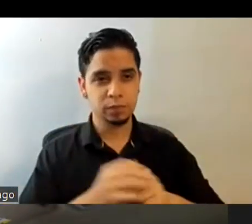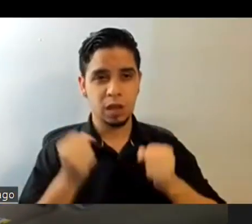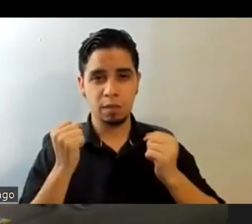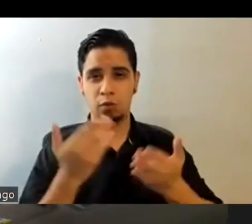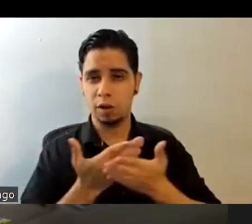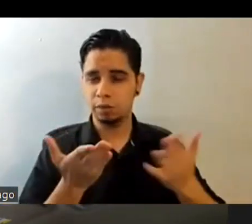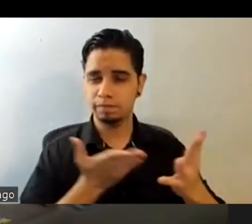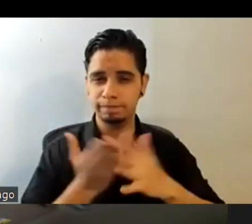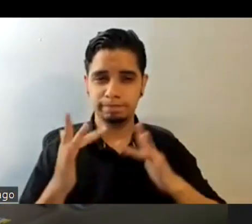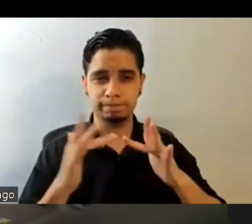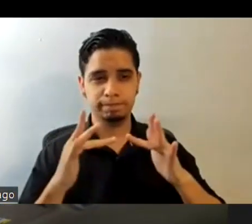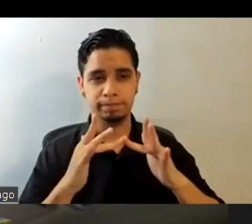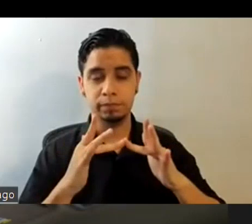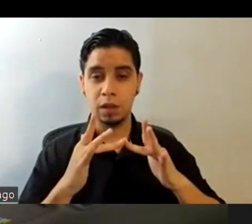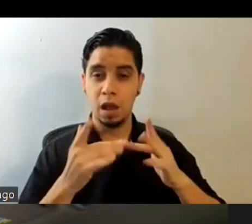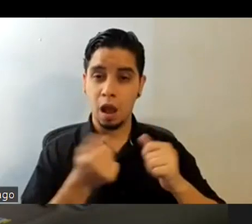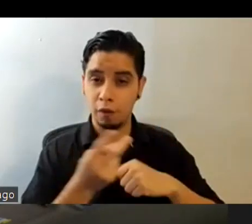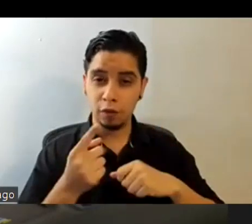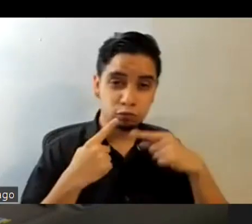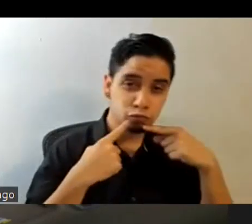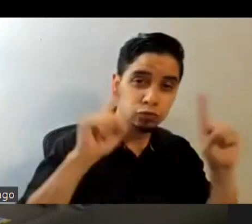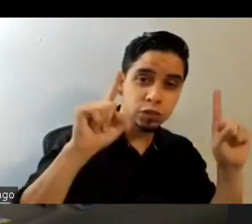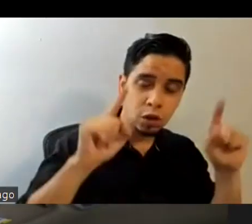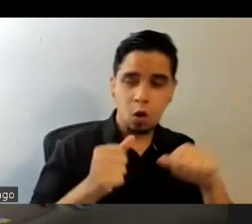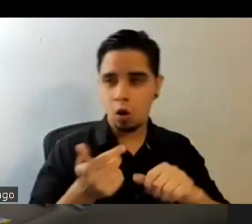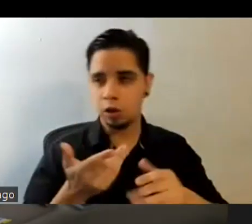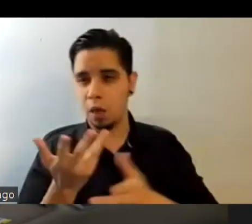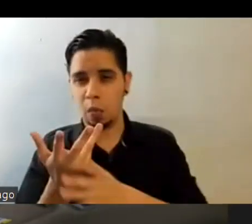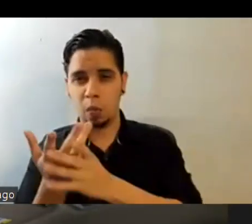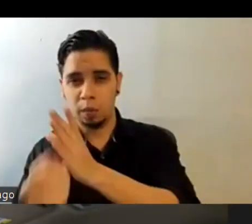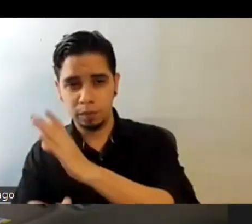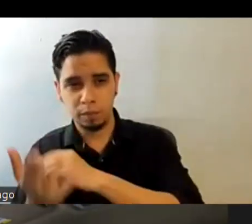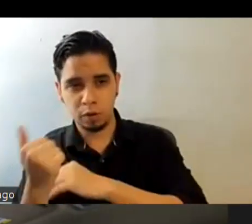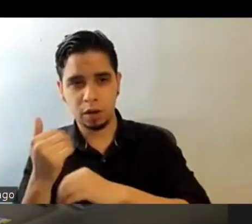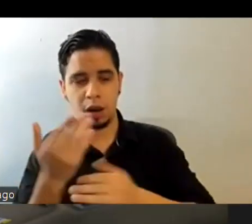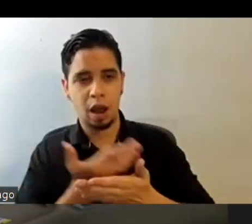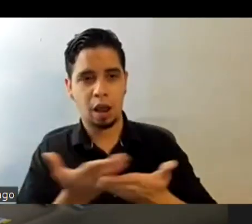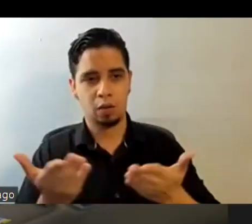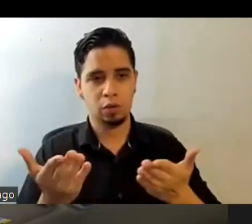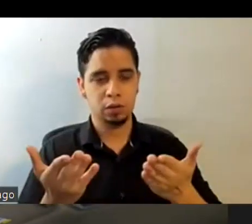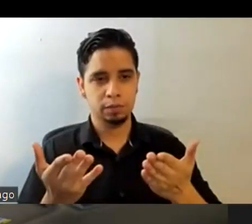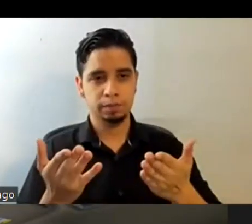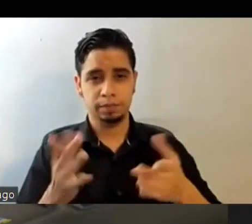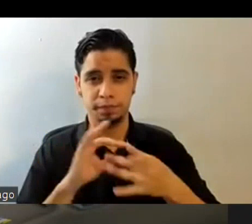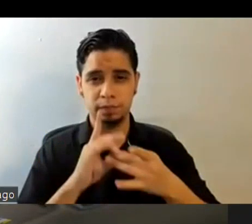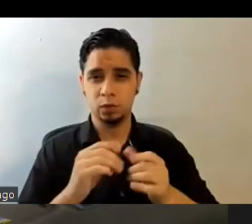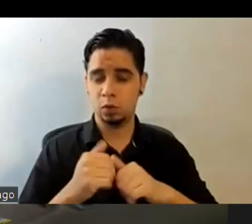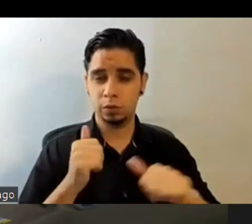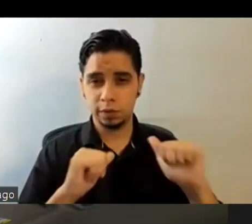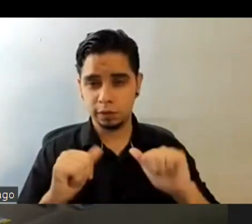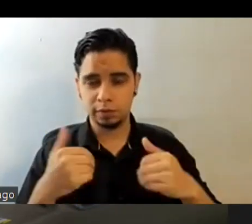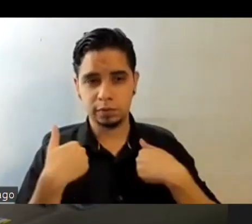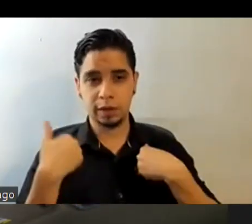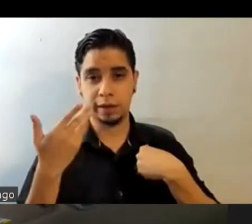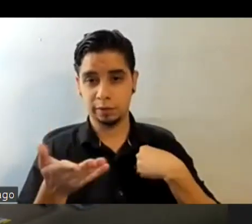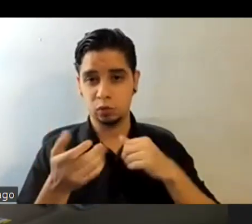cosas, algunas se lograron, otras quizás no tanto, porque pues hay una cosa también, en el caso teatral, ¿no? Que tenemos que estar ahí con